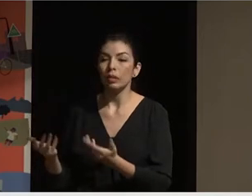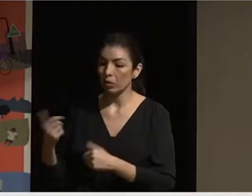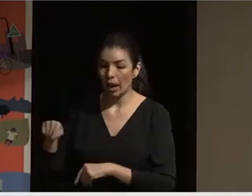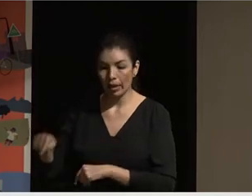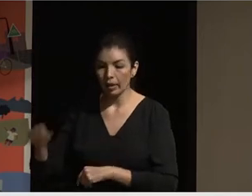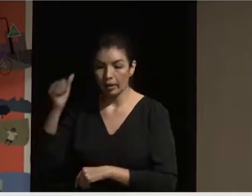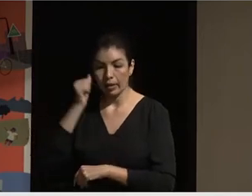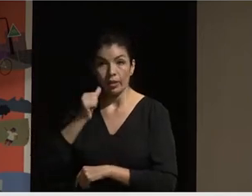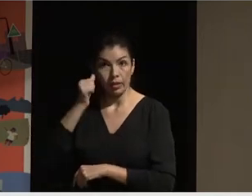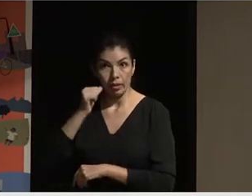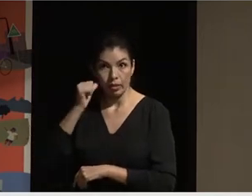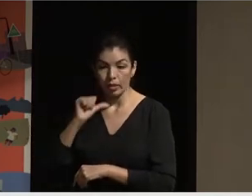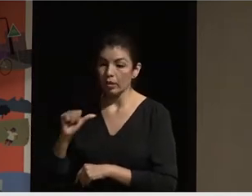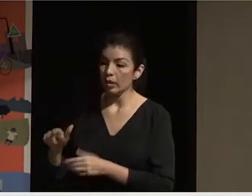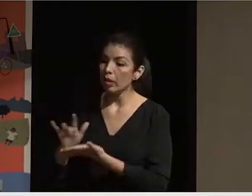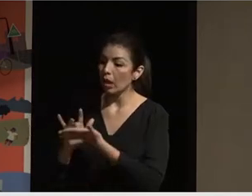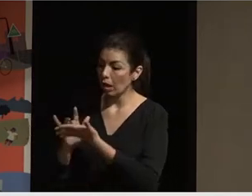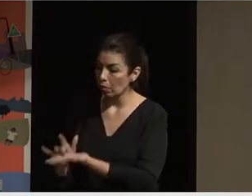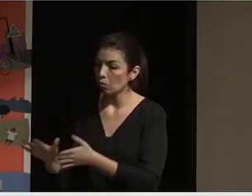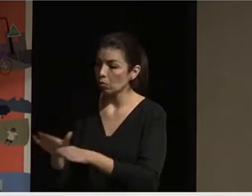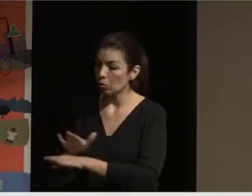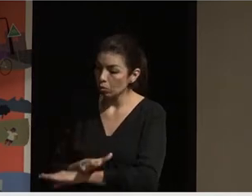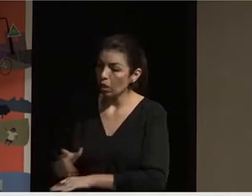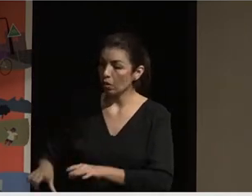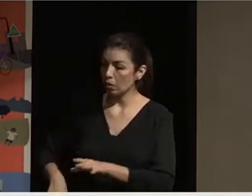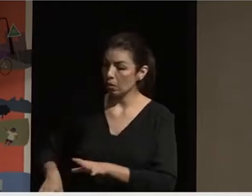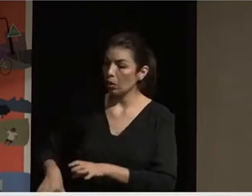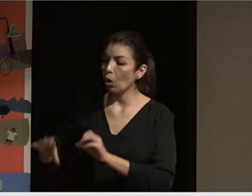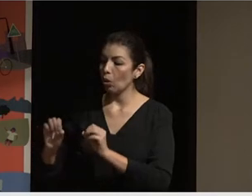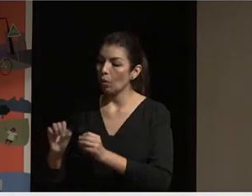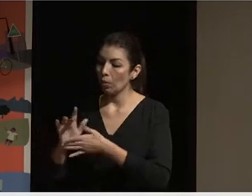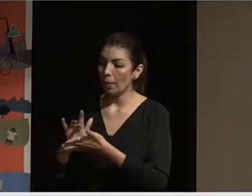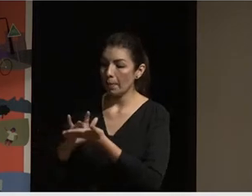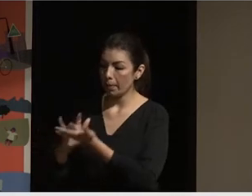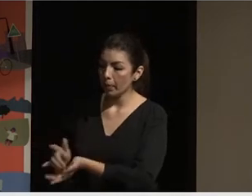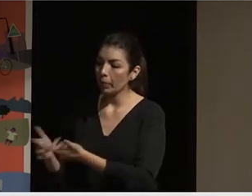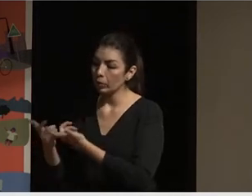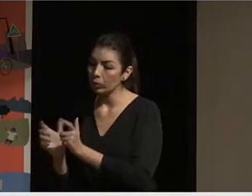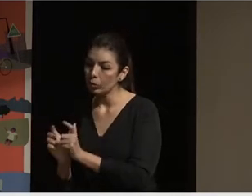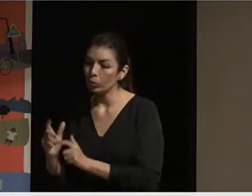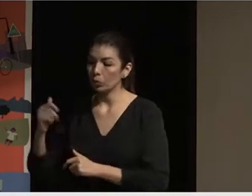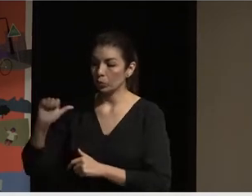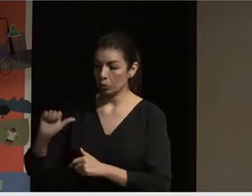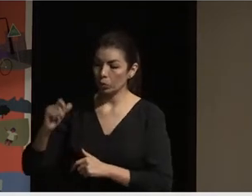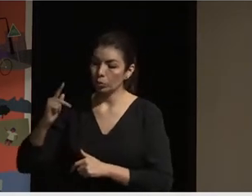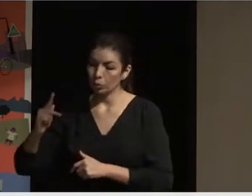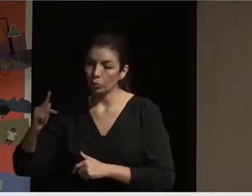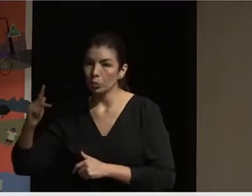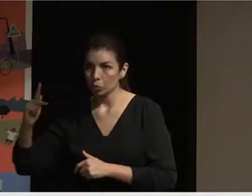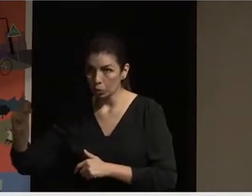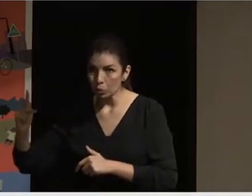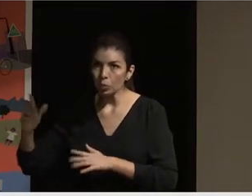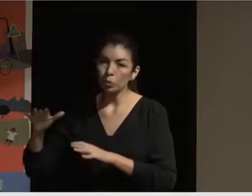alianzas público-privadas. Hay una cuestión de la relevancia de los enclaves históricos, ya nos decía acá el compañero, se me fue su nombre, de Yangel,